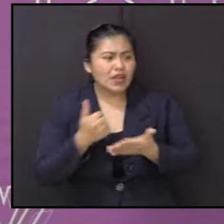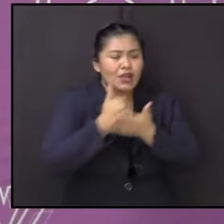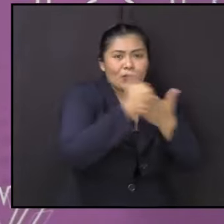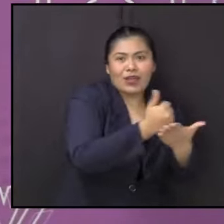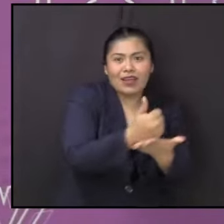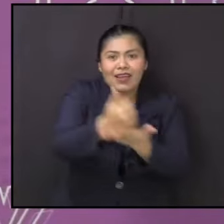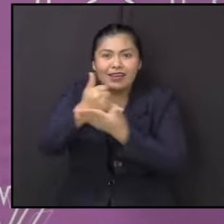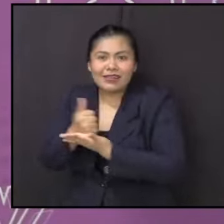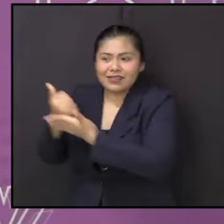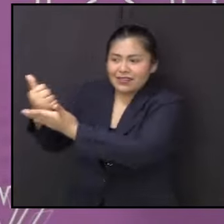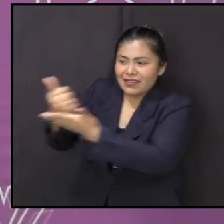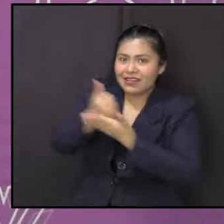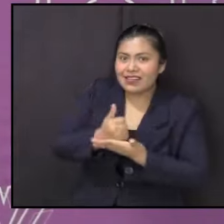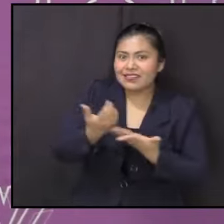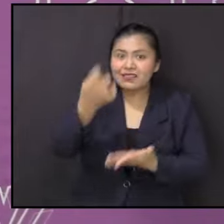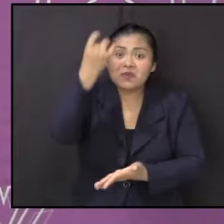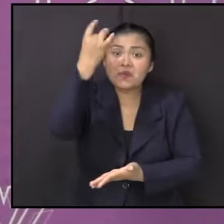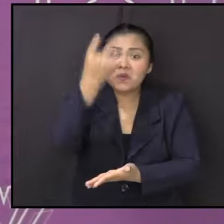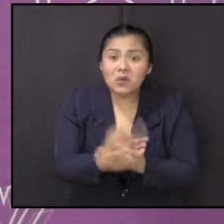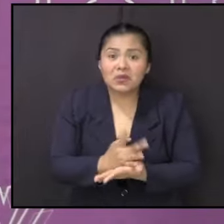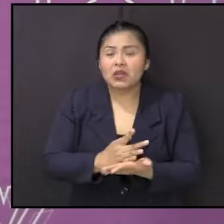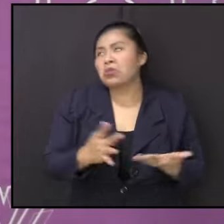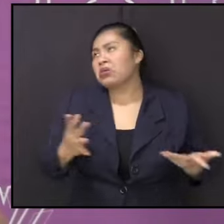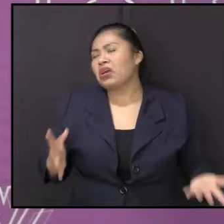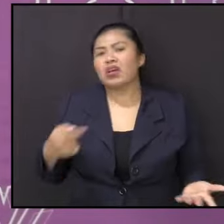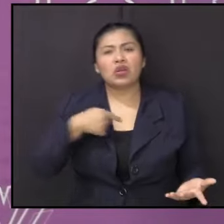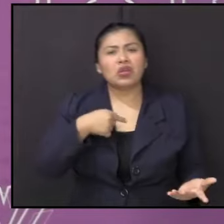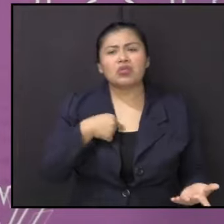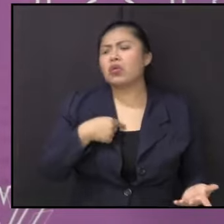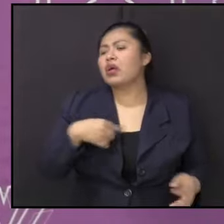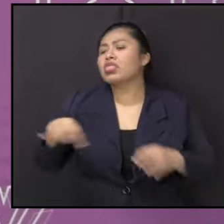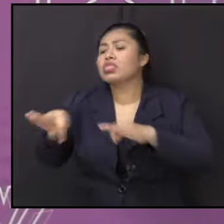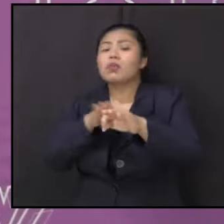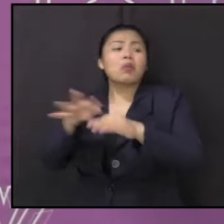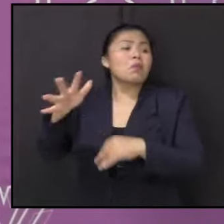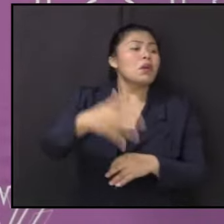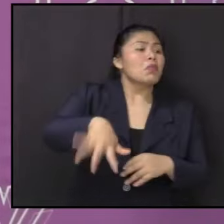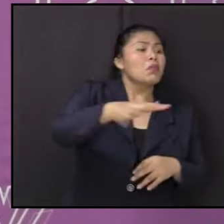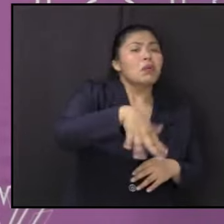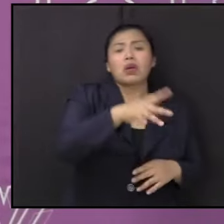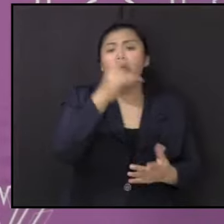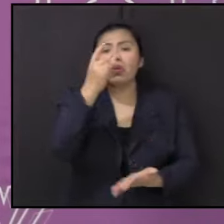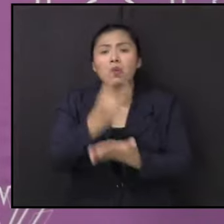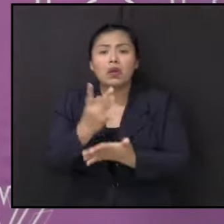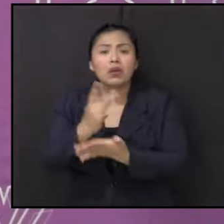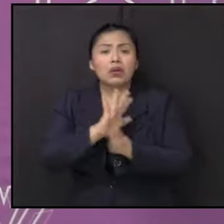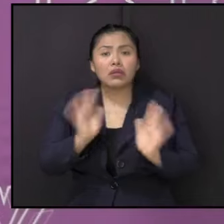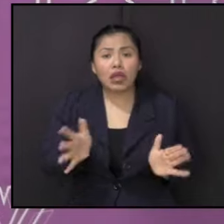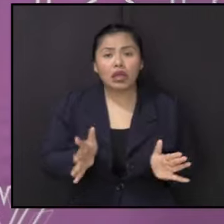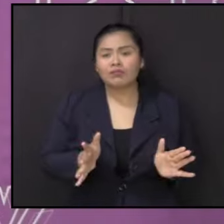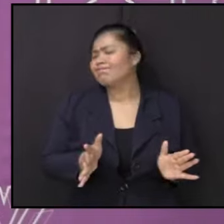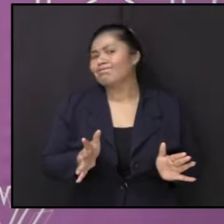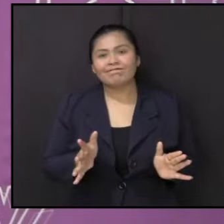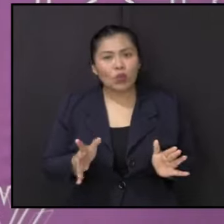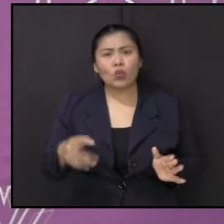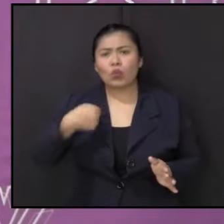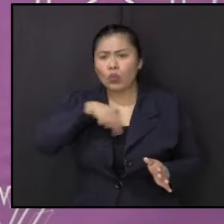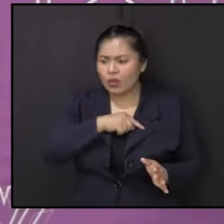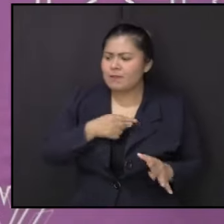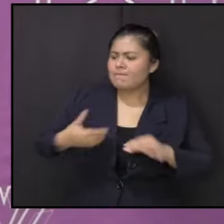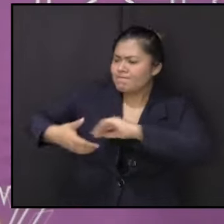otras. No basta nada más con decir, bueno, voy a buscar empleo, vamos a generar mejores empleos, por supuesto, vamos a trabajar de la mano